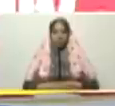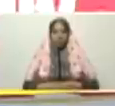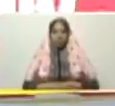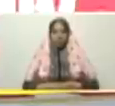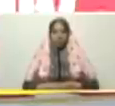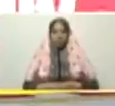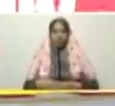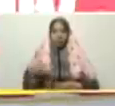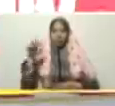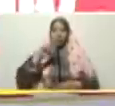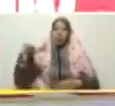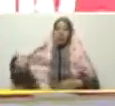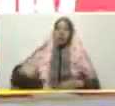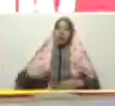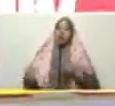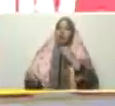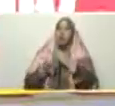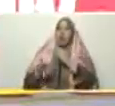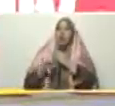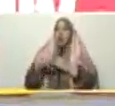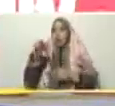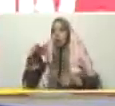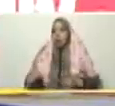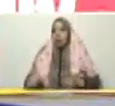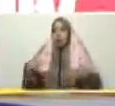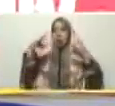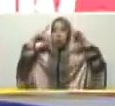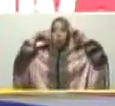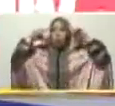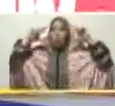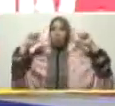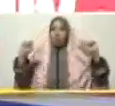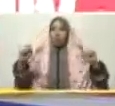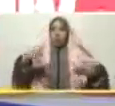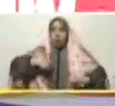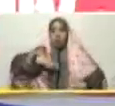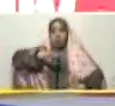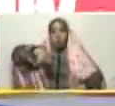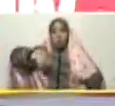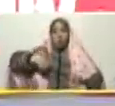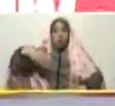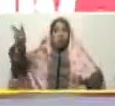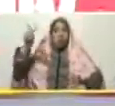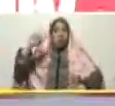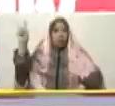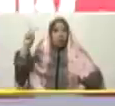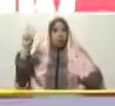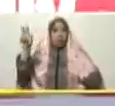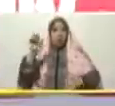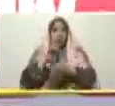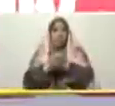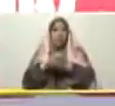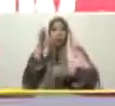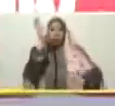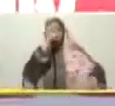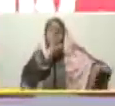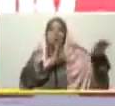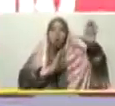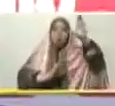y vinieron nuestros técnicos nuestros trabajadores y trabajadoras nuestro científico